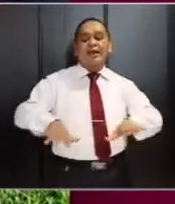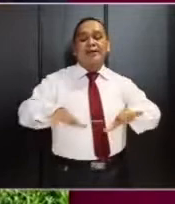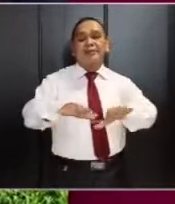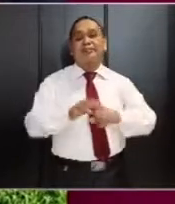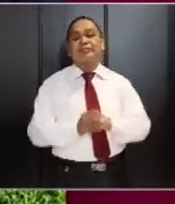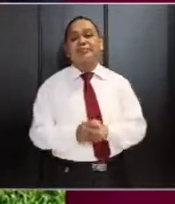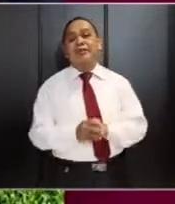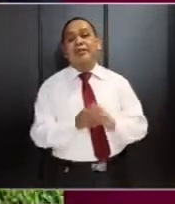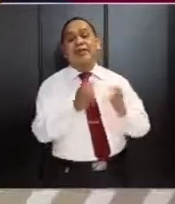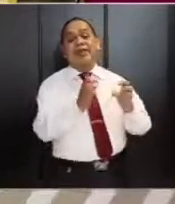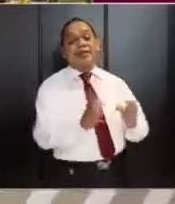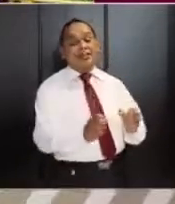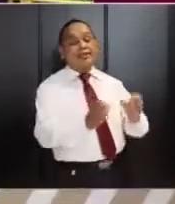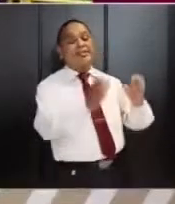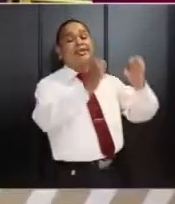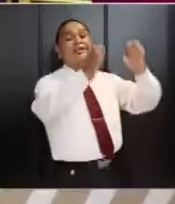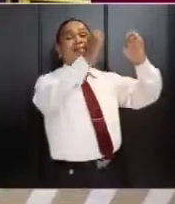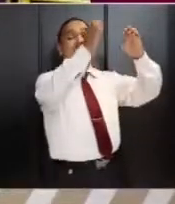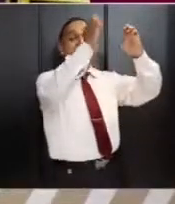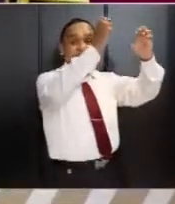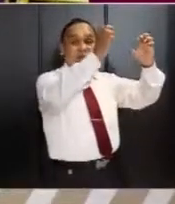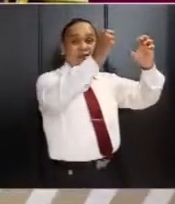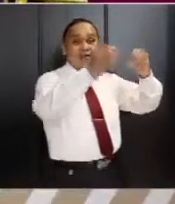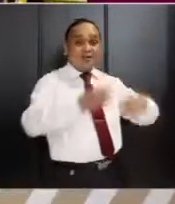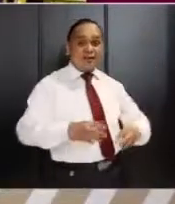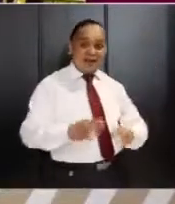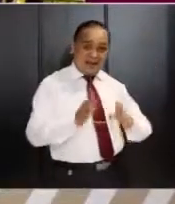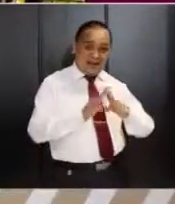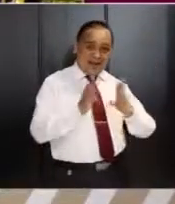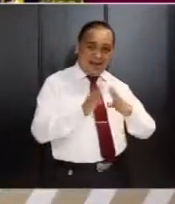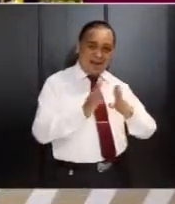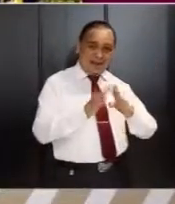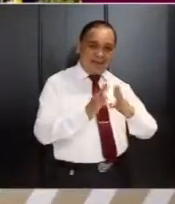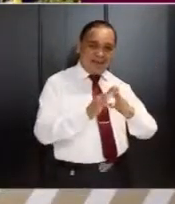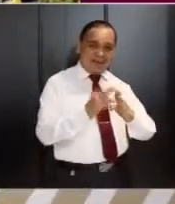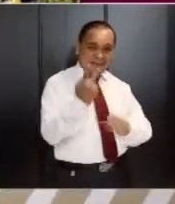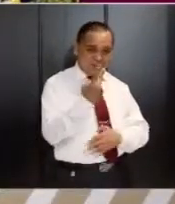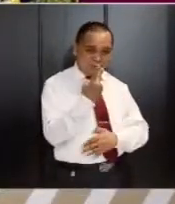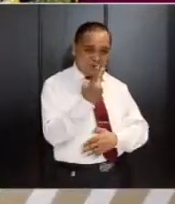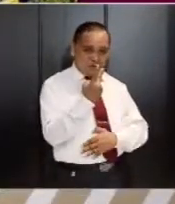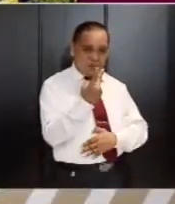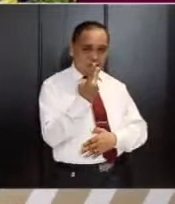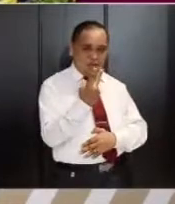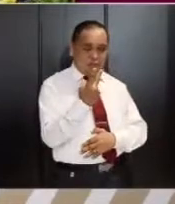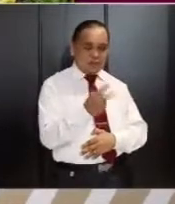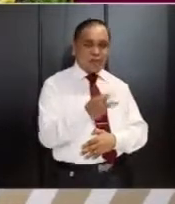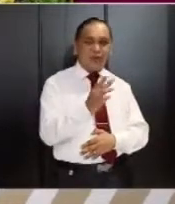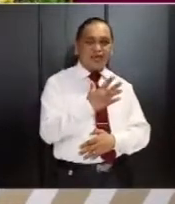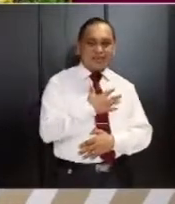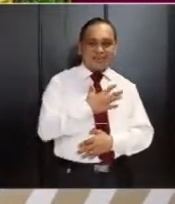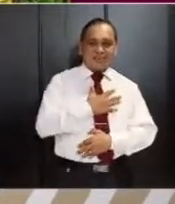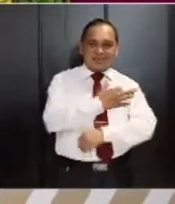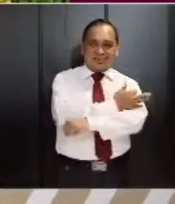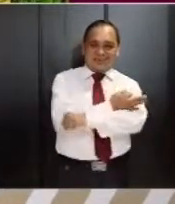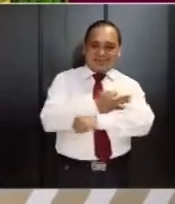embajada, de la residencia donde vive el embajador y la familia. Claro que no tiene familia porque yo estoy